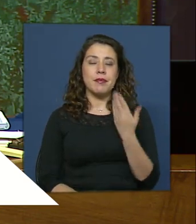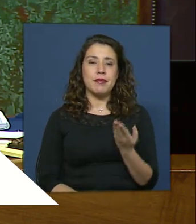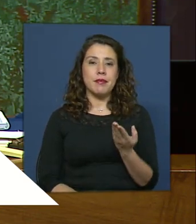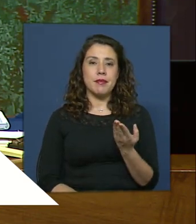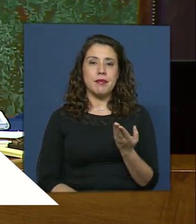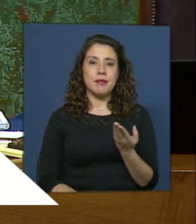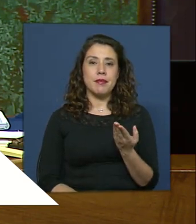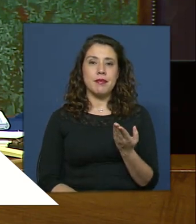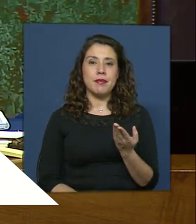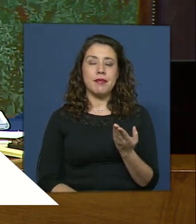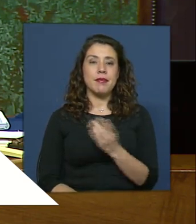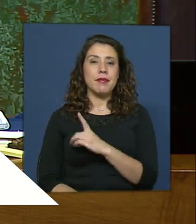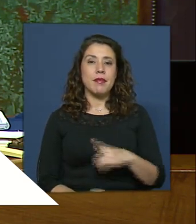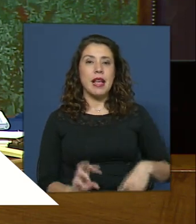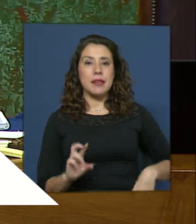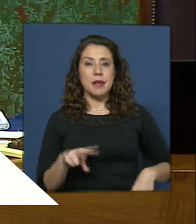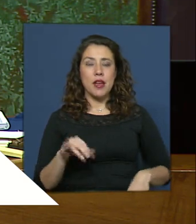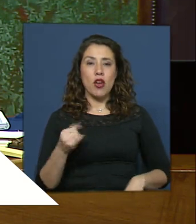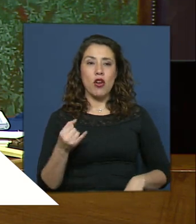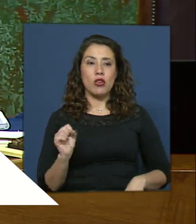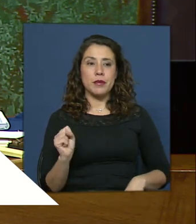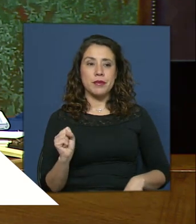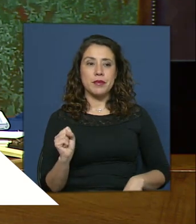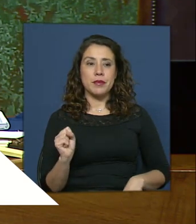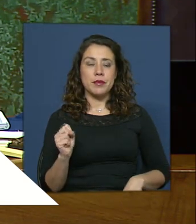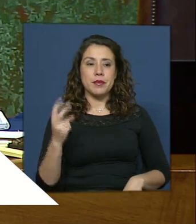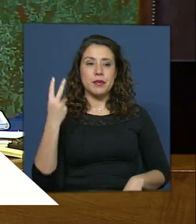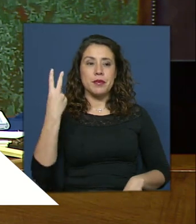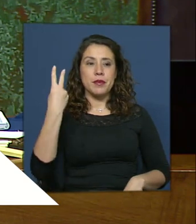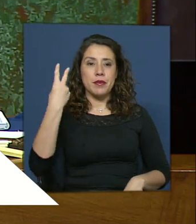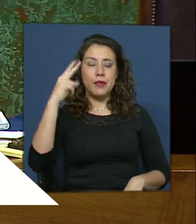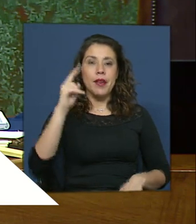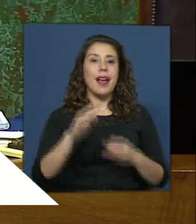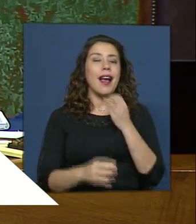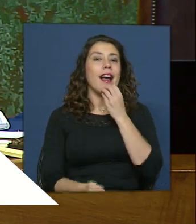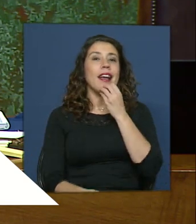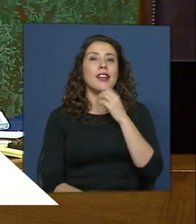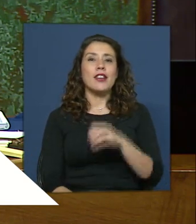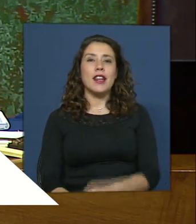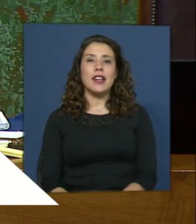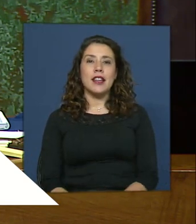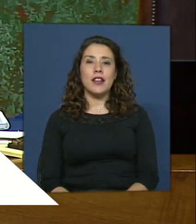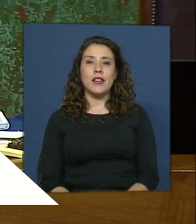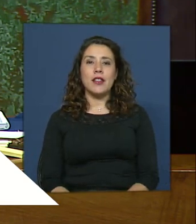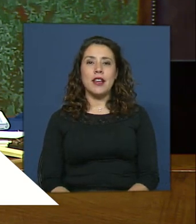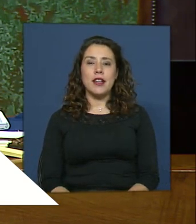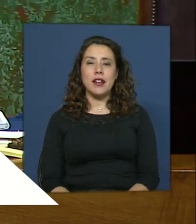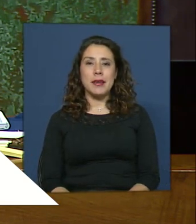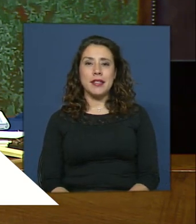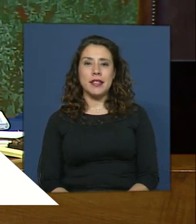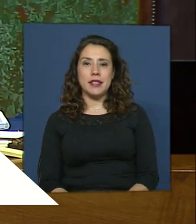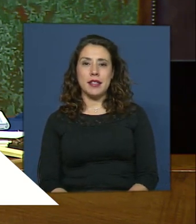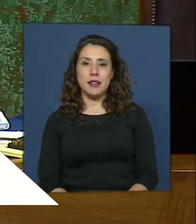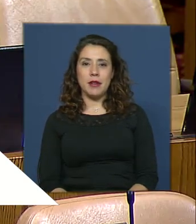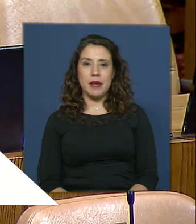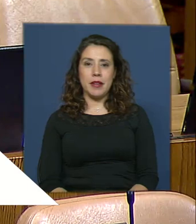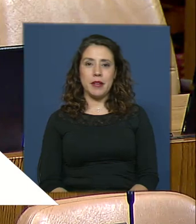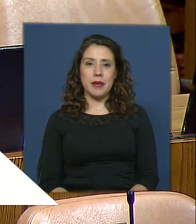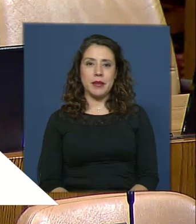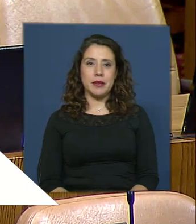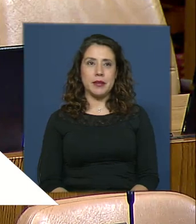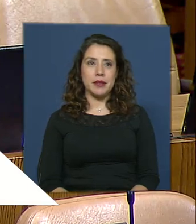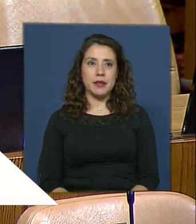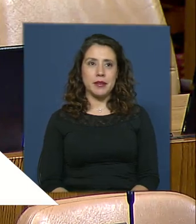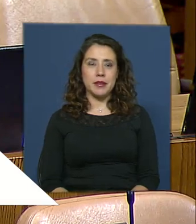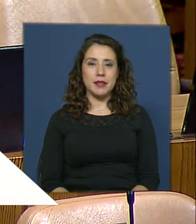el diputado Marcos Espinosa, de la región de Antofagasta, en las vísperas de su cumpleaños. Tiene la palabra,